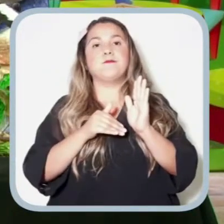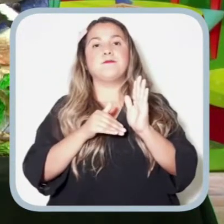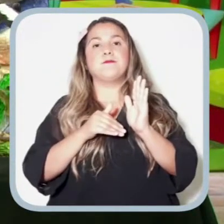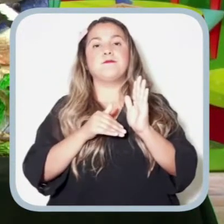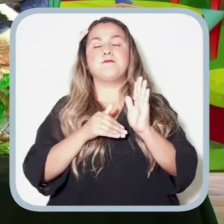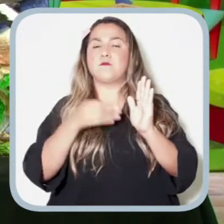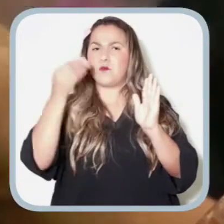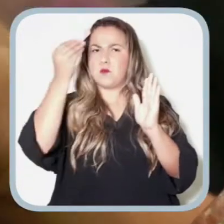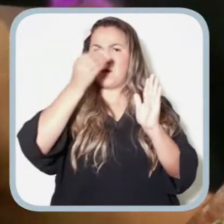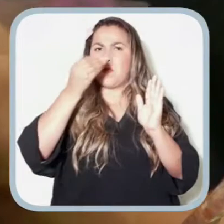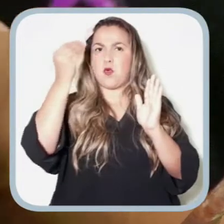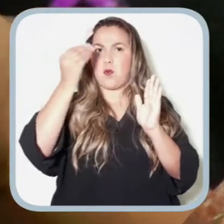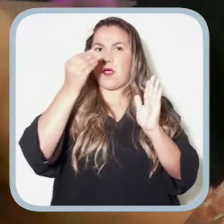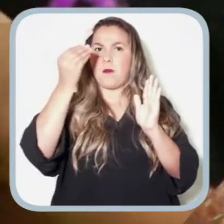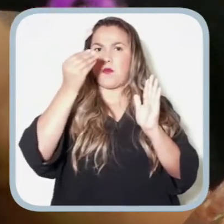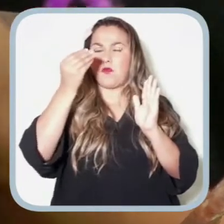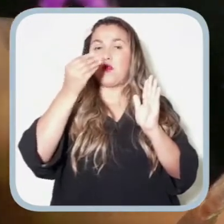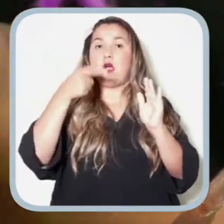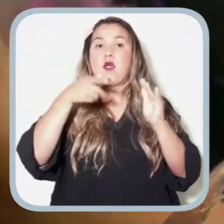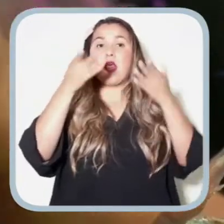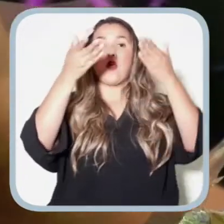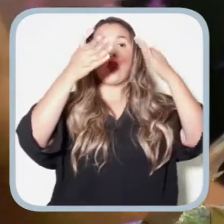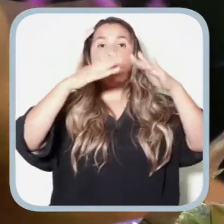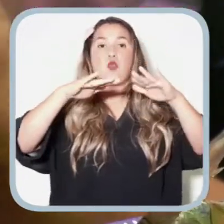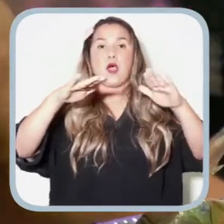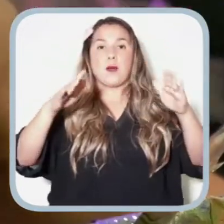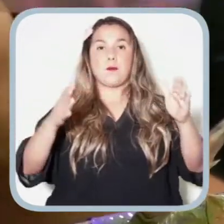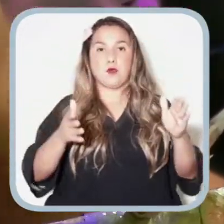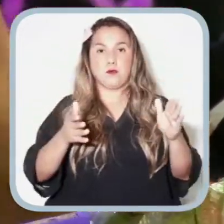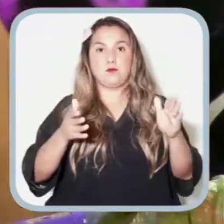nos preocupamos del cuerpo